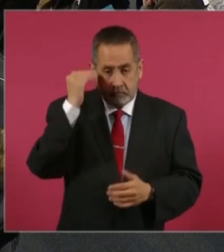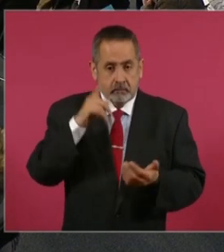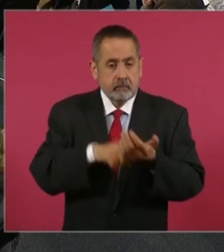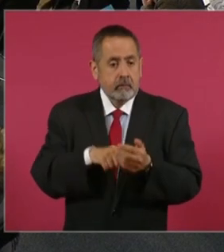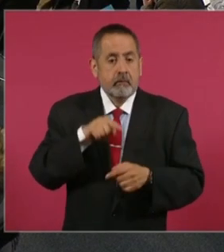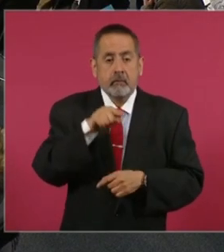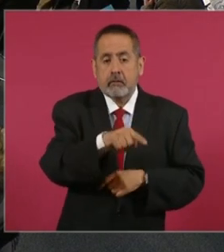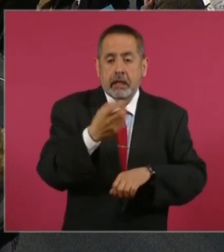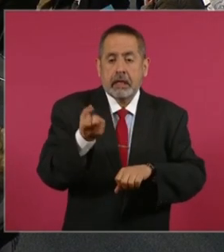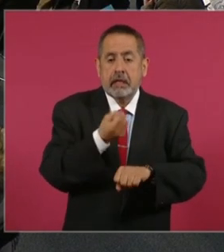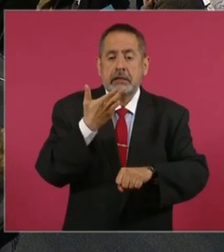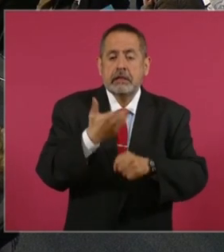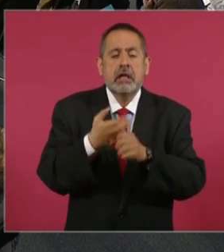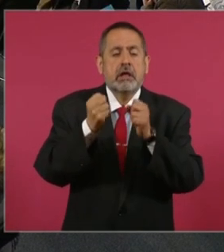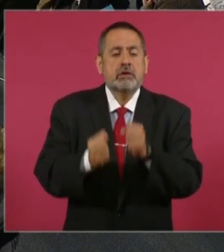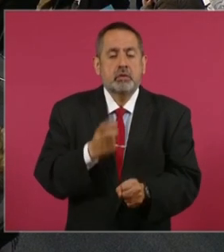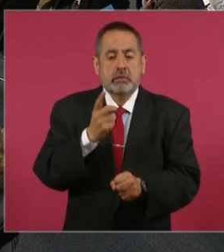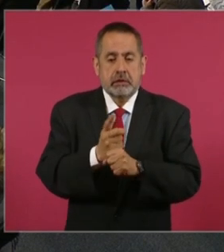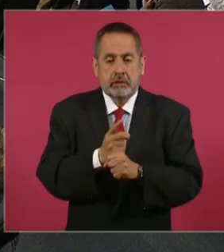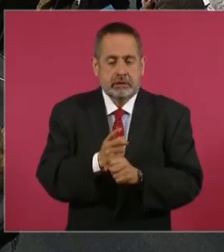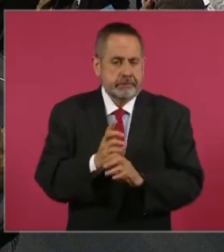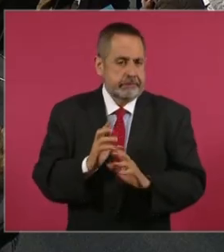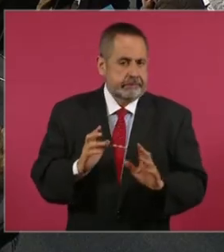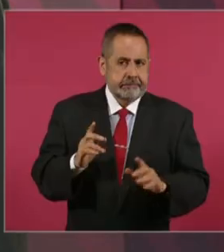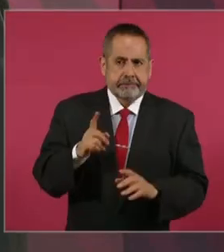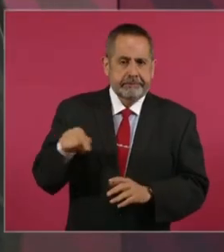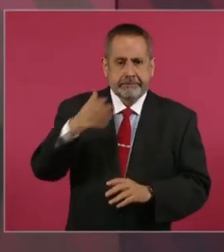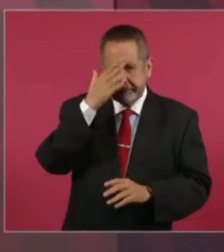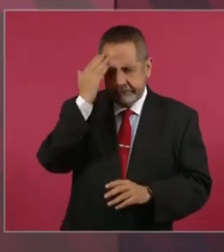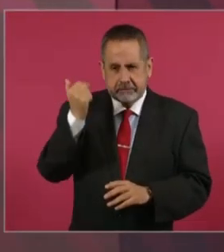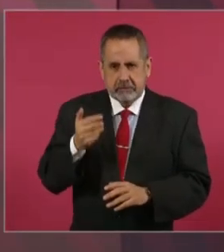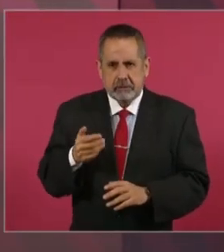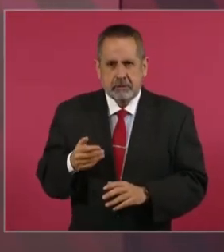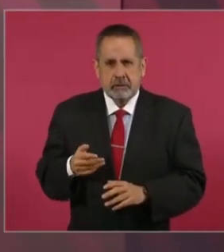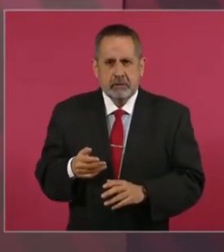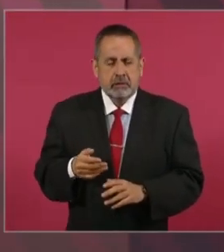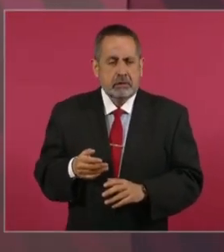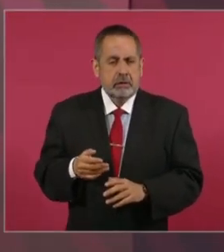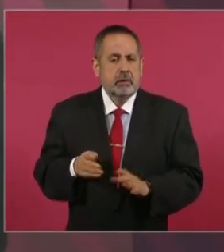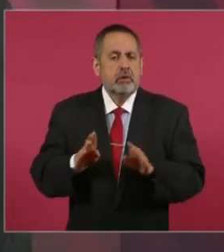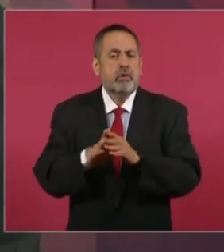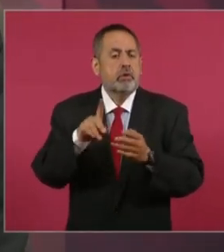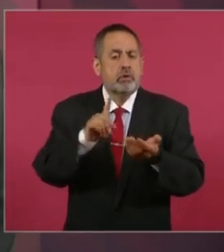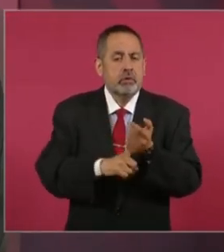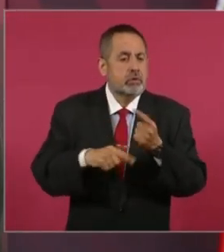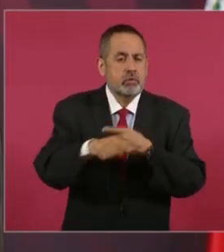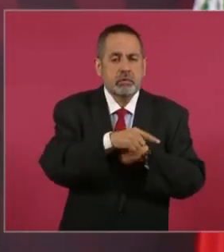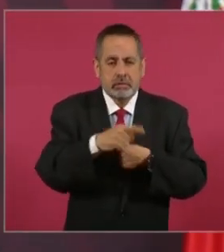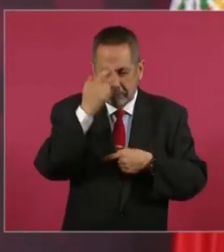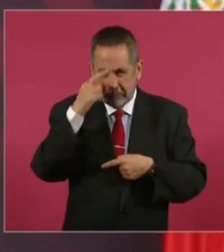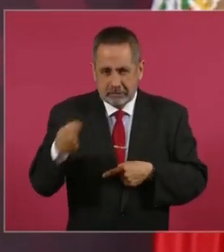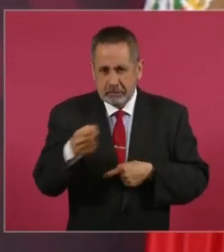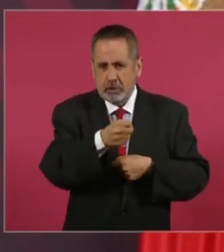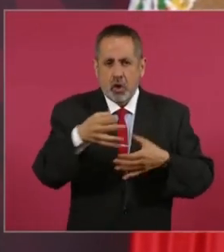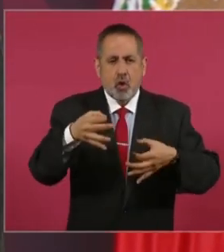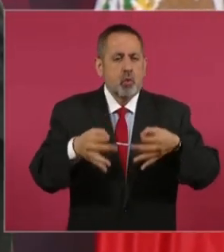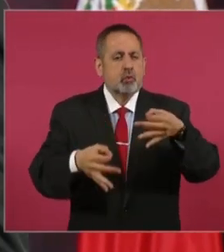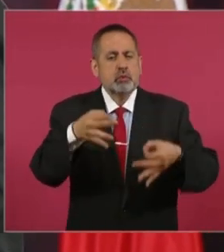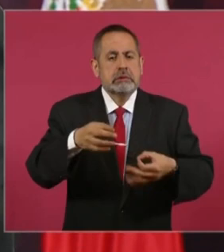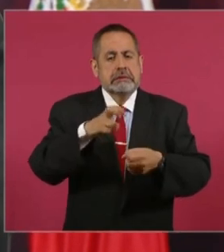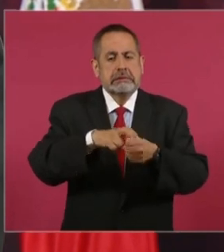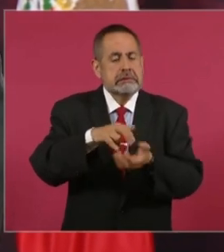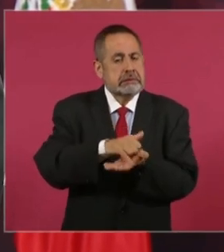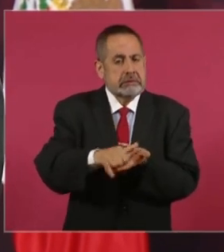era secretario de Seguridad o no se sabía cuando lo juzgaron en Nueva York,